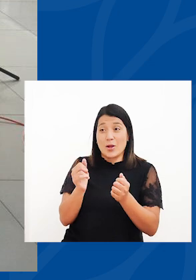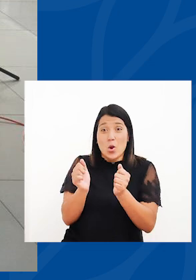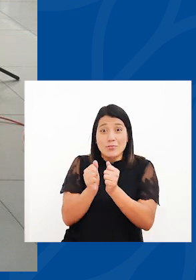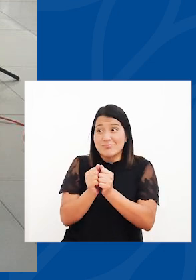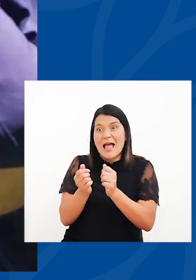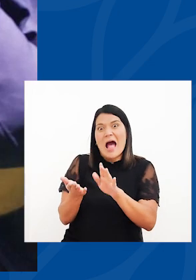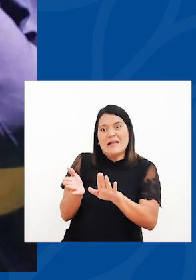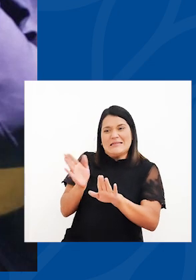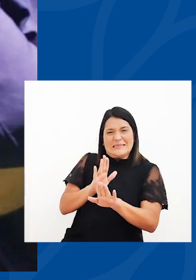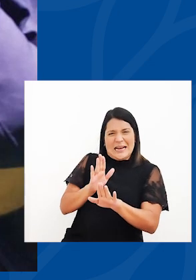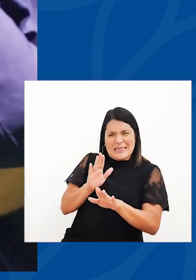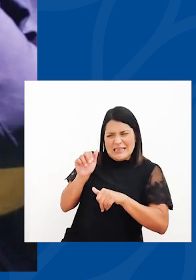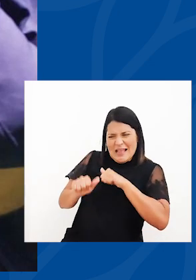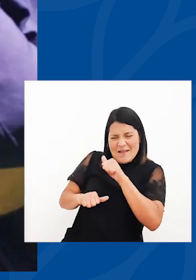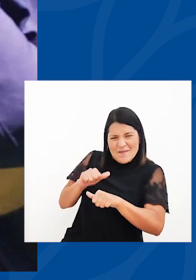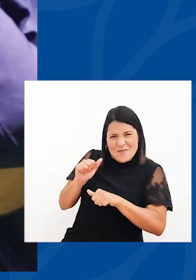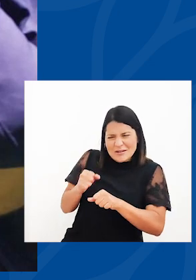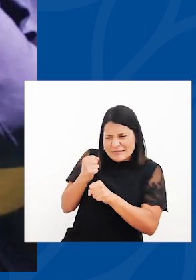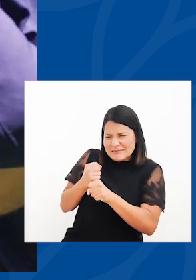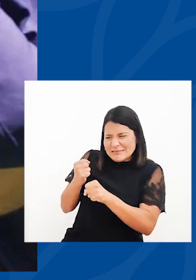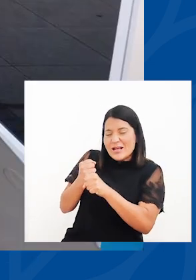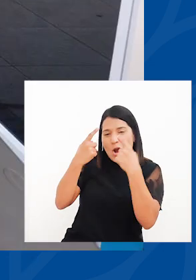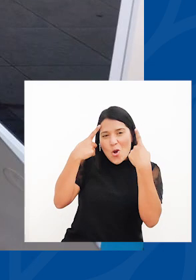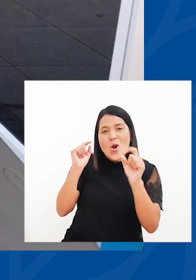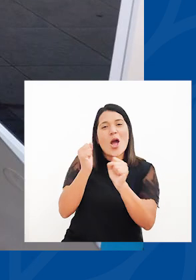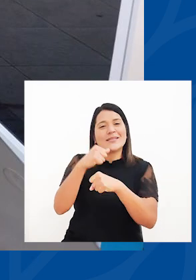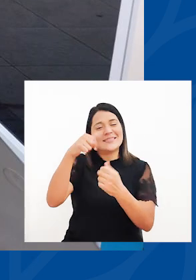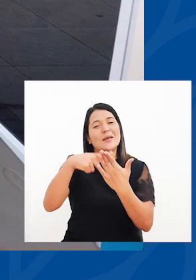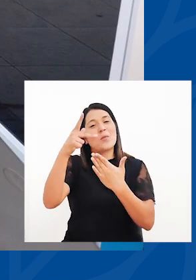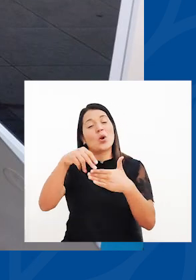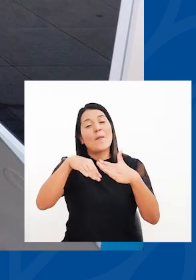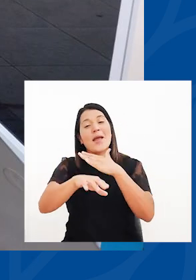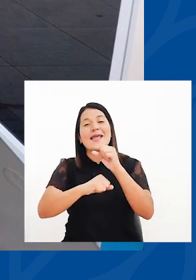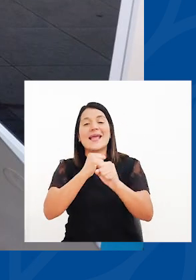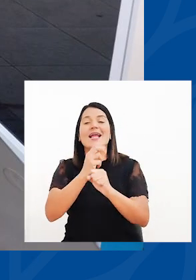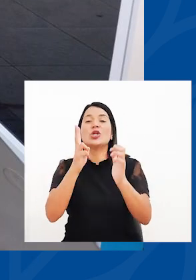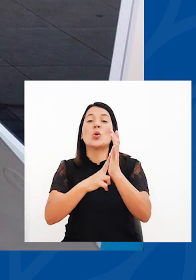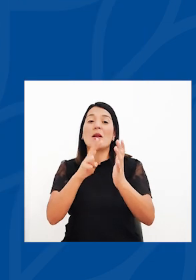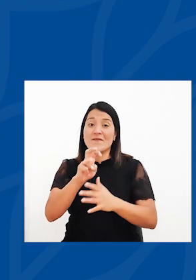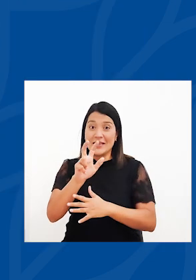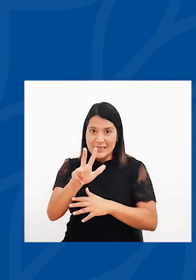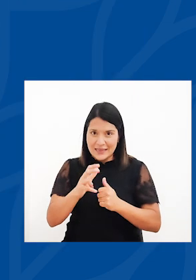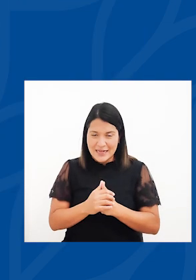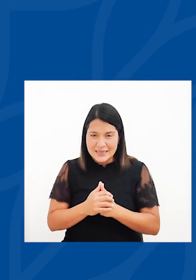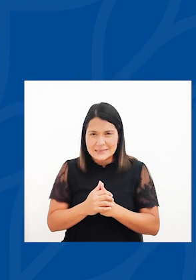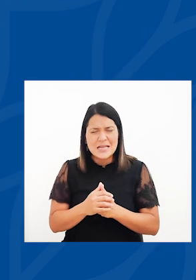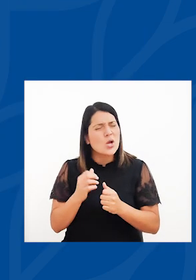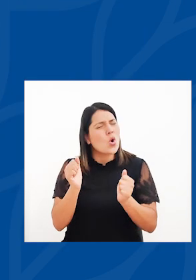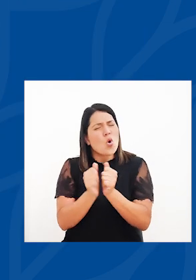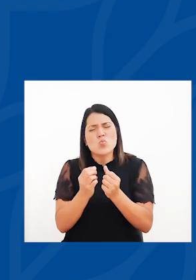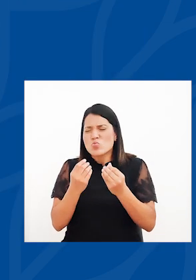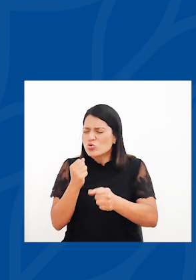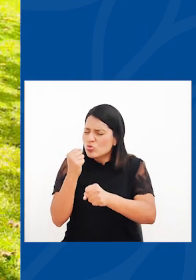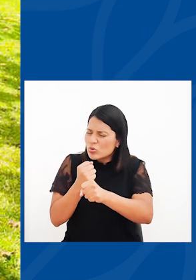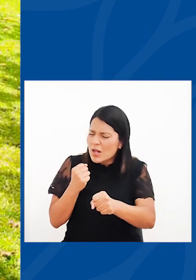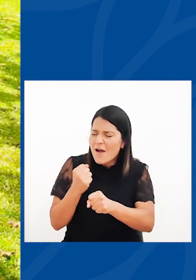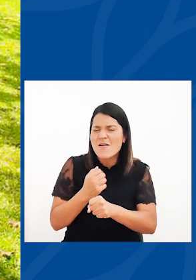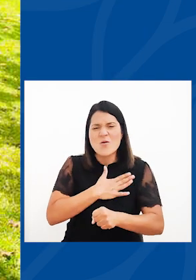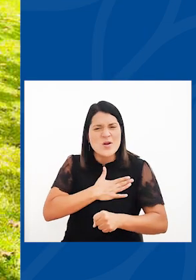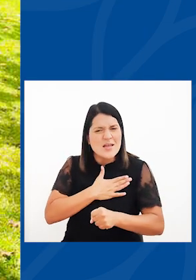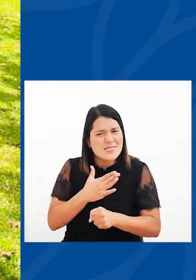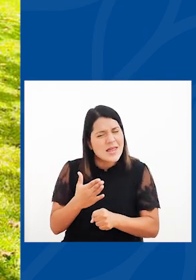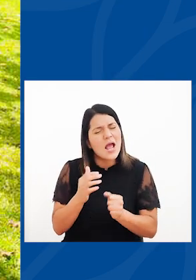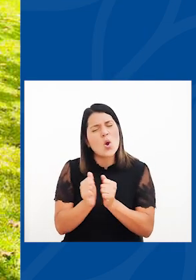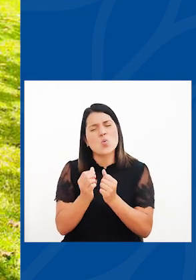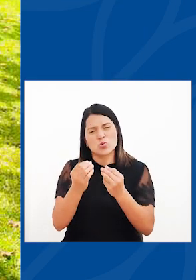uno de sus esfuerzos, hicieron posible este programa en el 2023, de la manera más afanosa, de la manera más